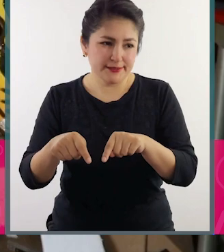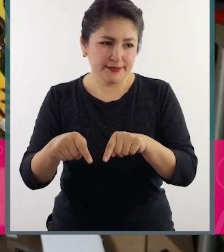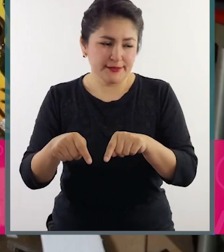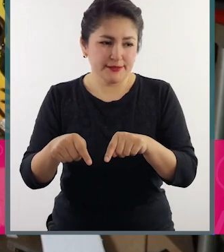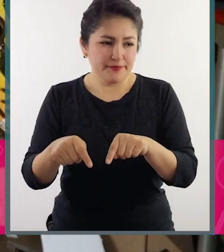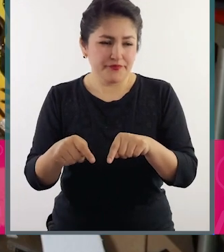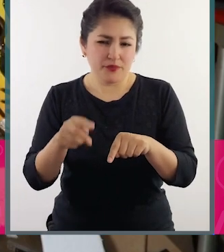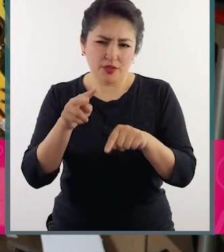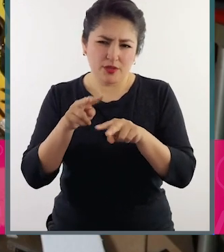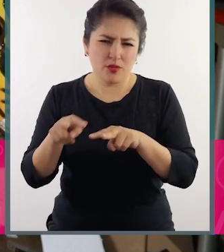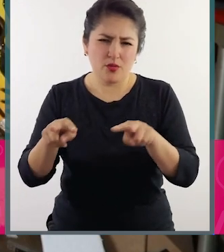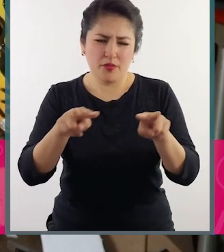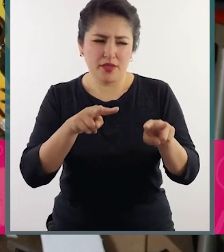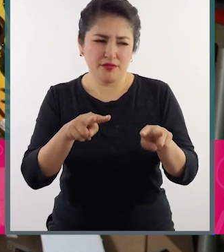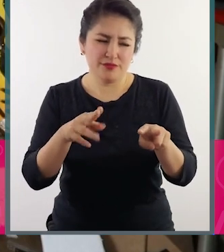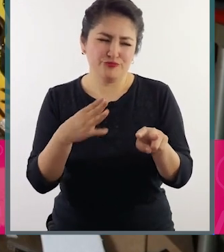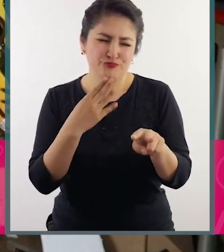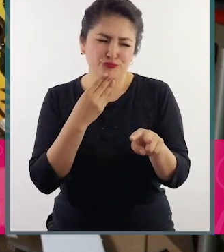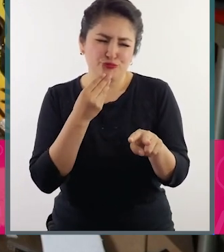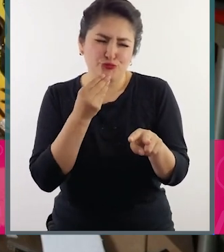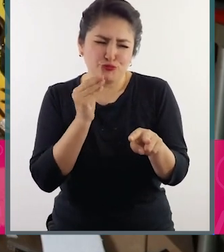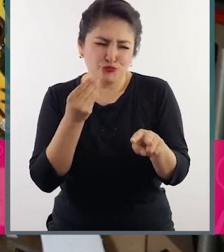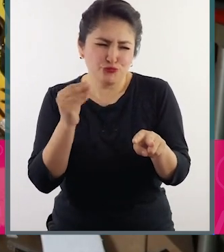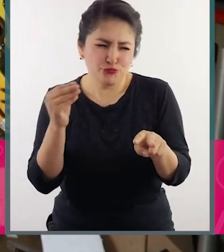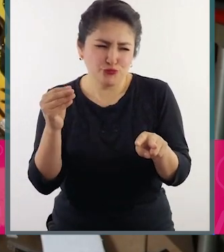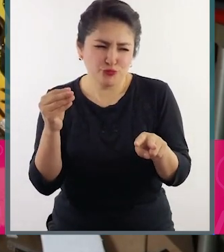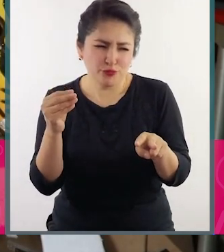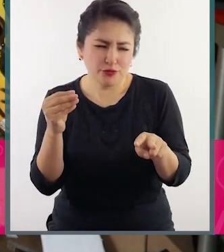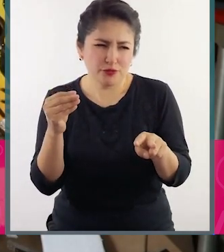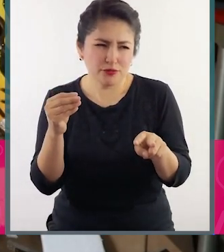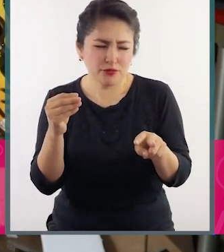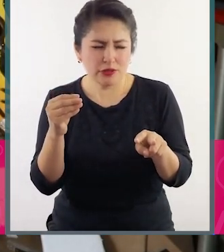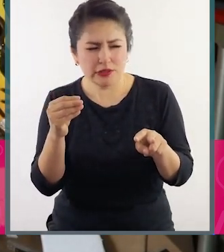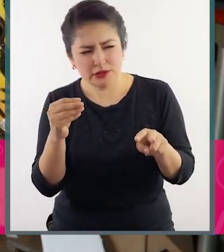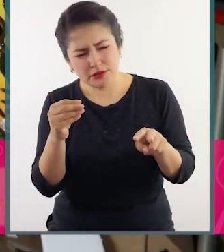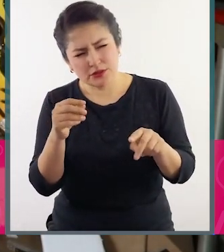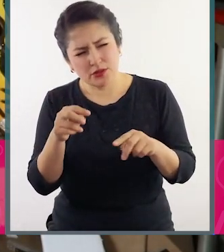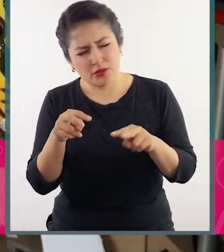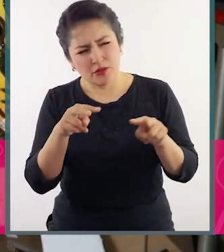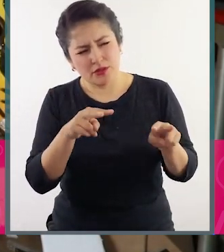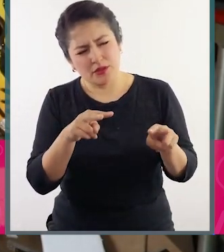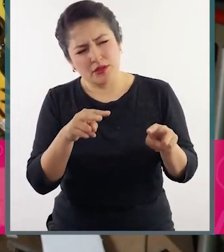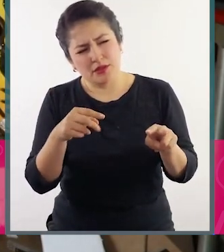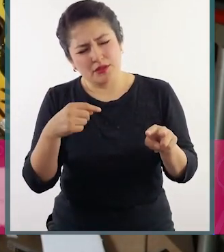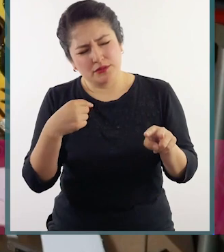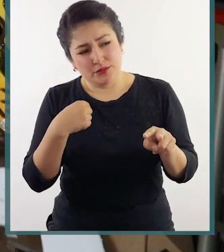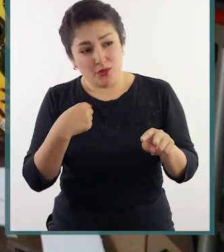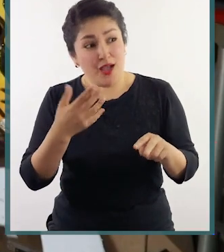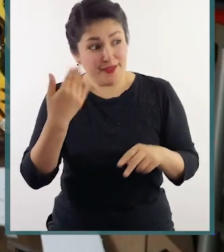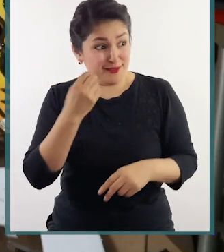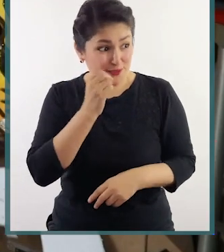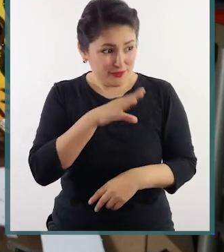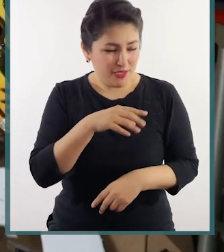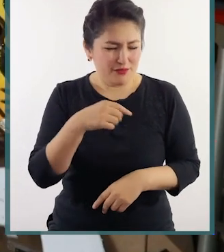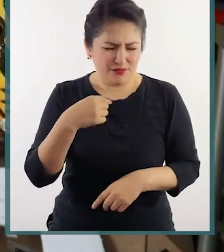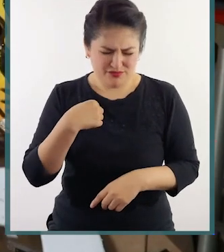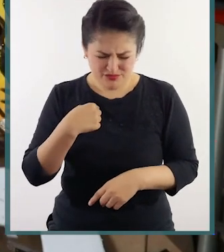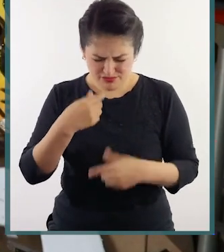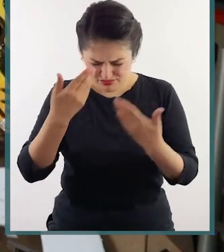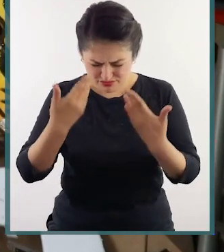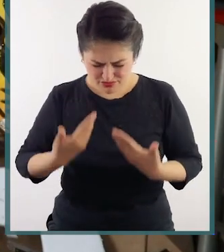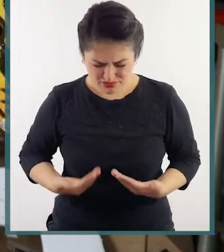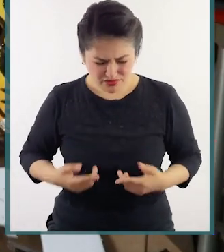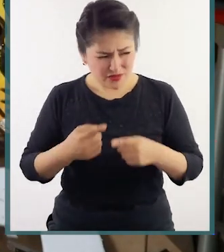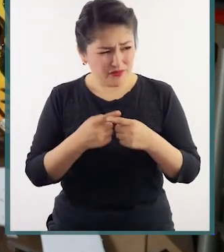con la preadolescencia y es donde me doy cuenta que tenía cosas, las que te comentaba, que me hacían